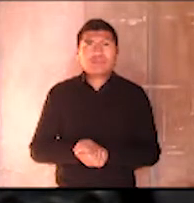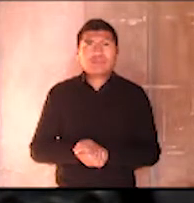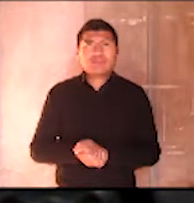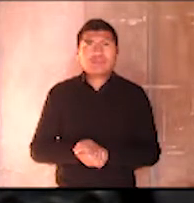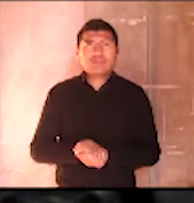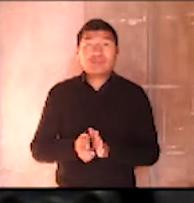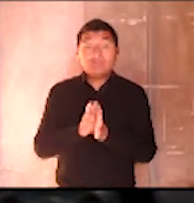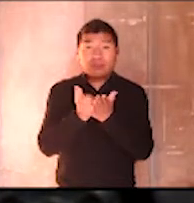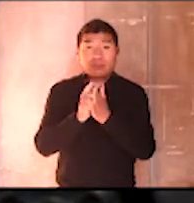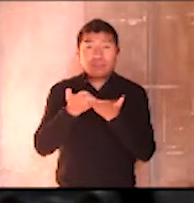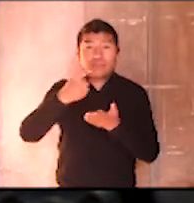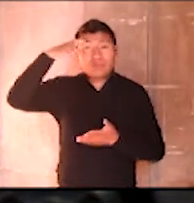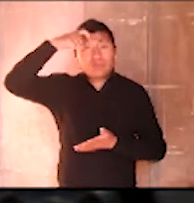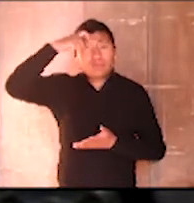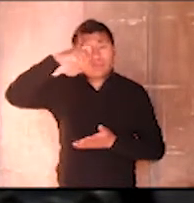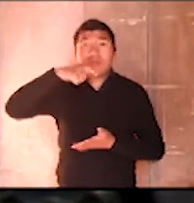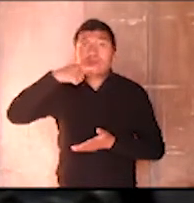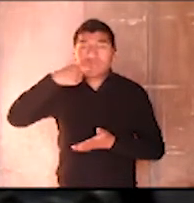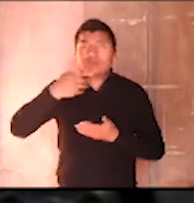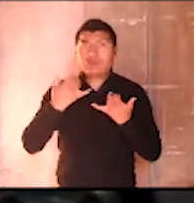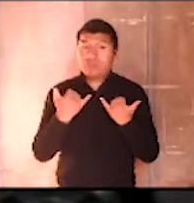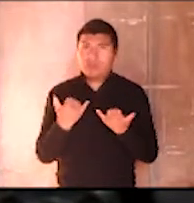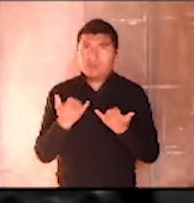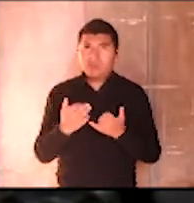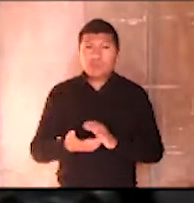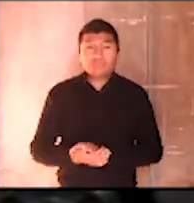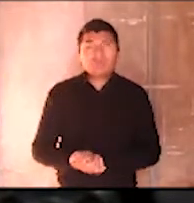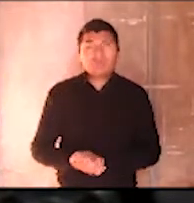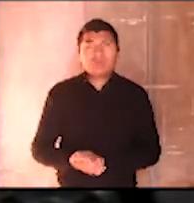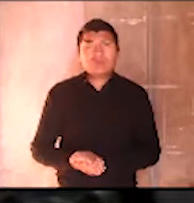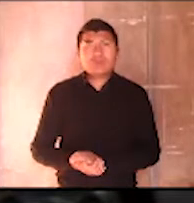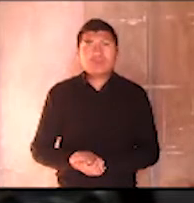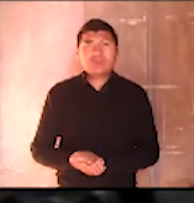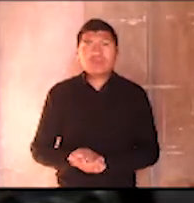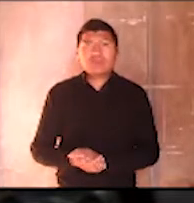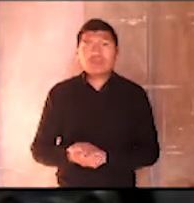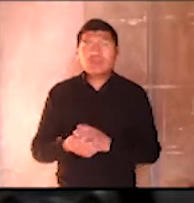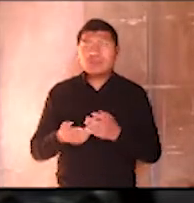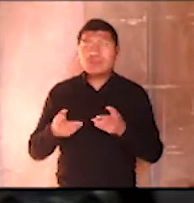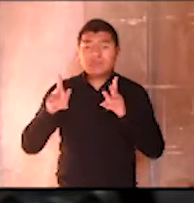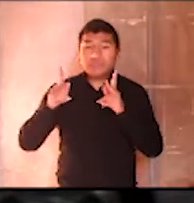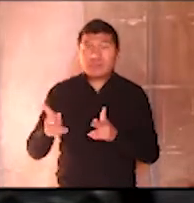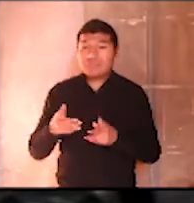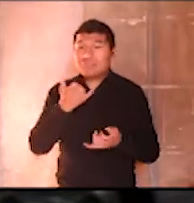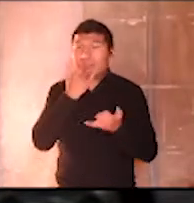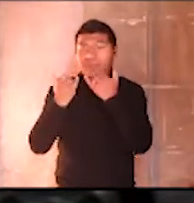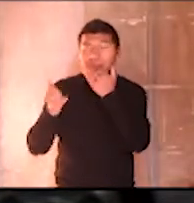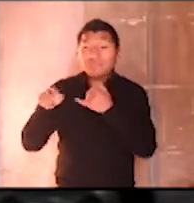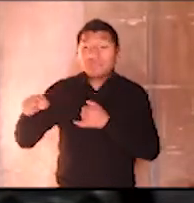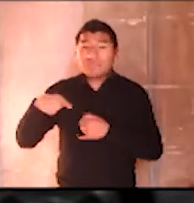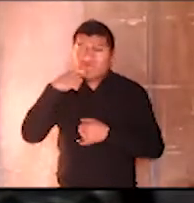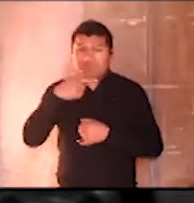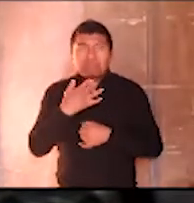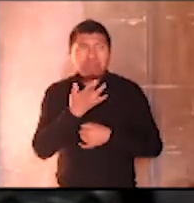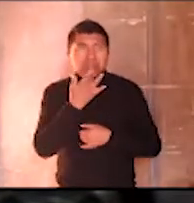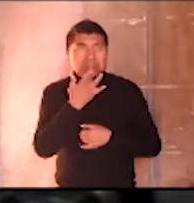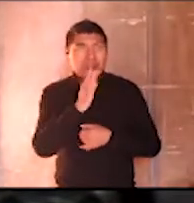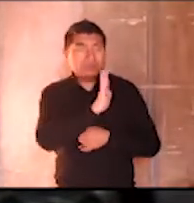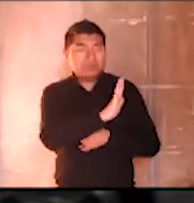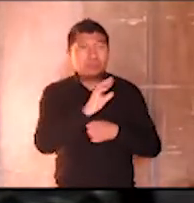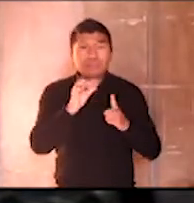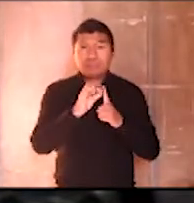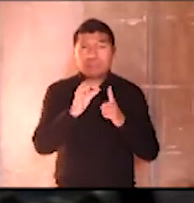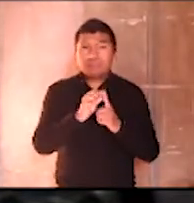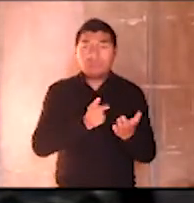El libro de Sabiduría nos dice hoy: los impíos decían, veamos si sus palabras